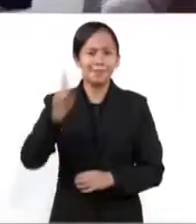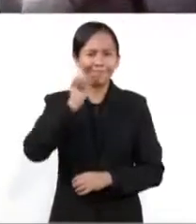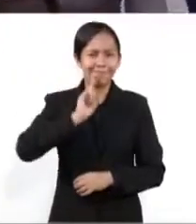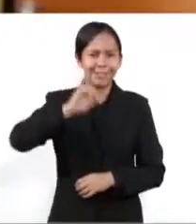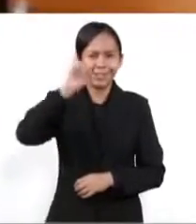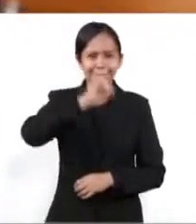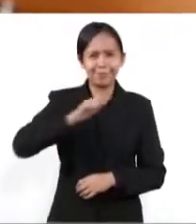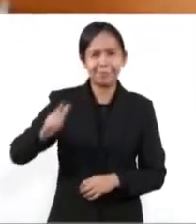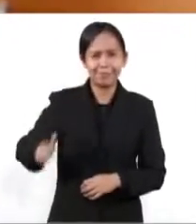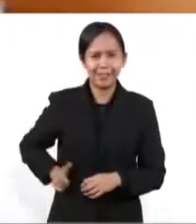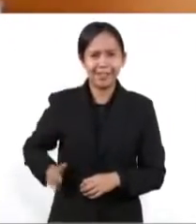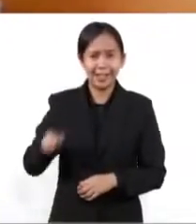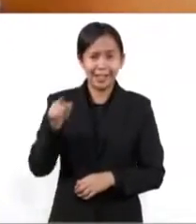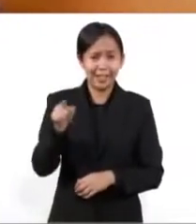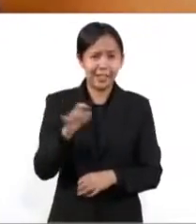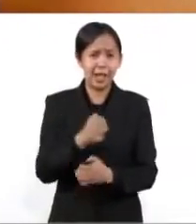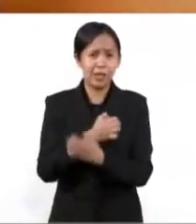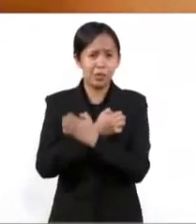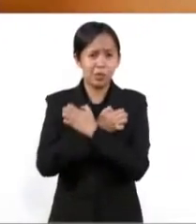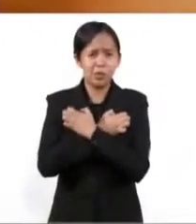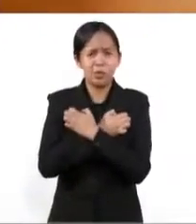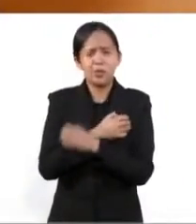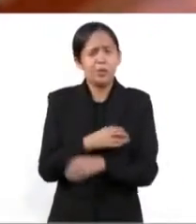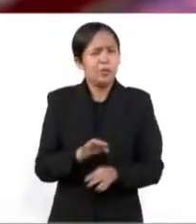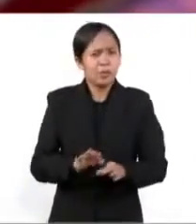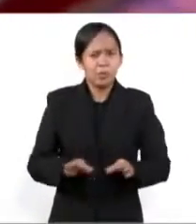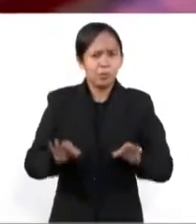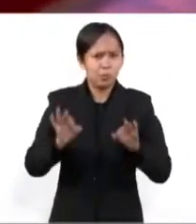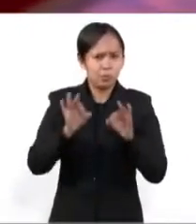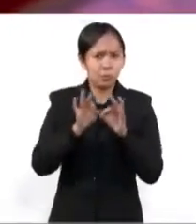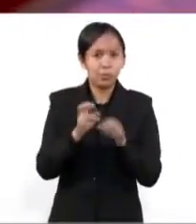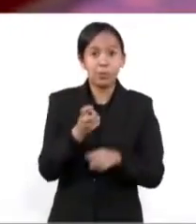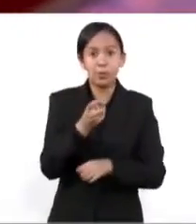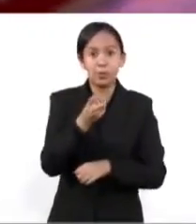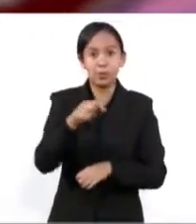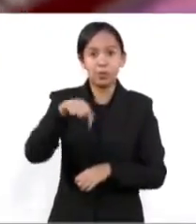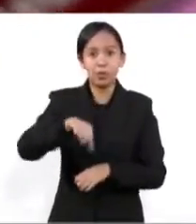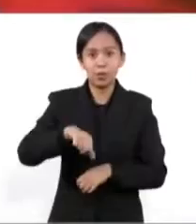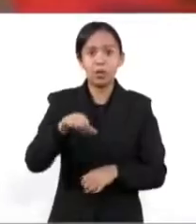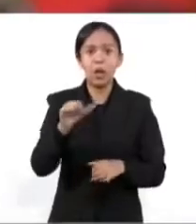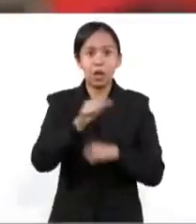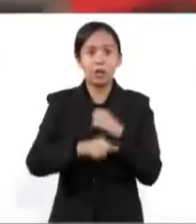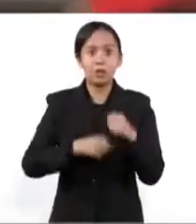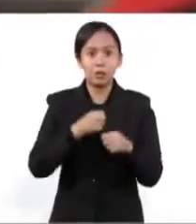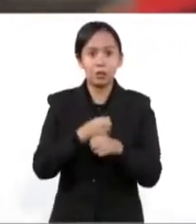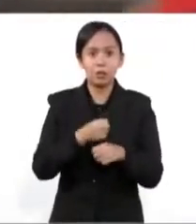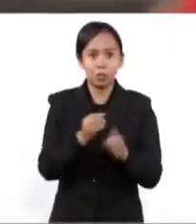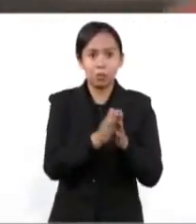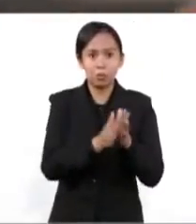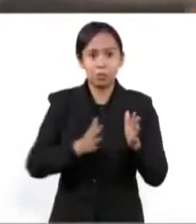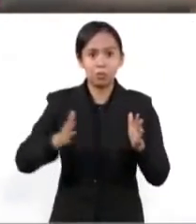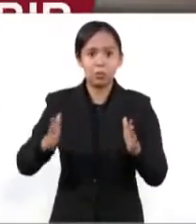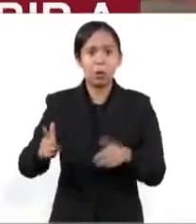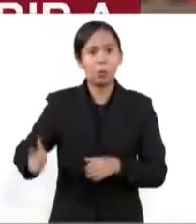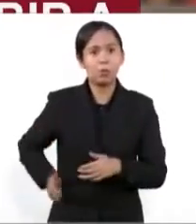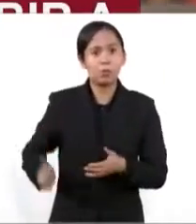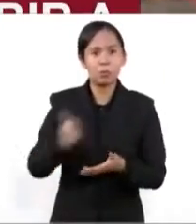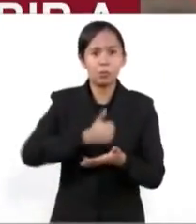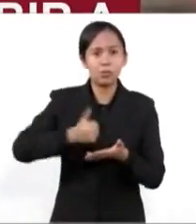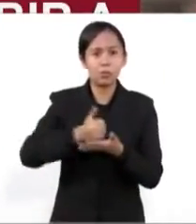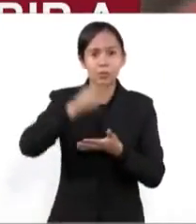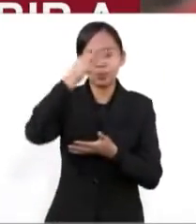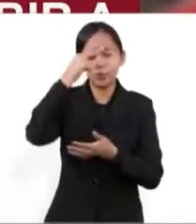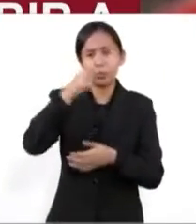doctora Claudia Sheinbaum, la educación es el corazón de la transformación. Por ello, en este nuevo ciclo escolar, en el gobierno de la Ciudad de México, estamos